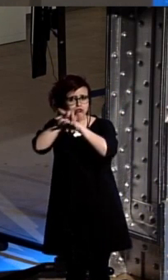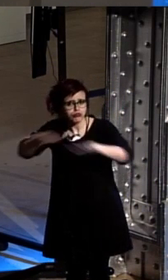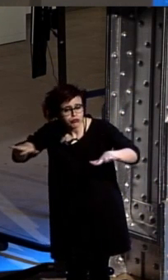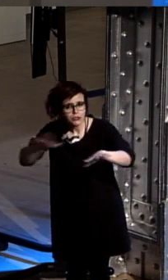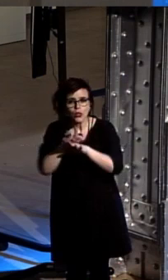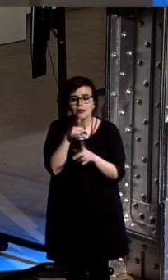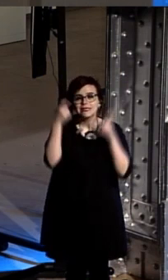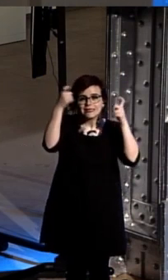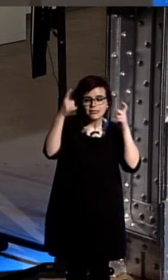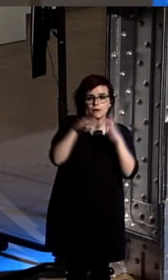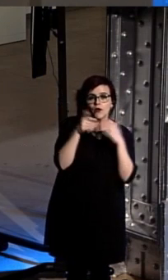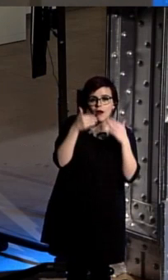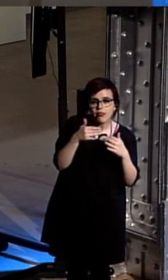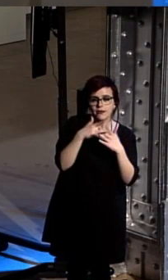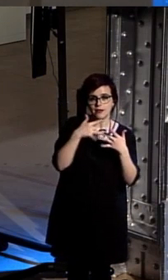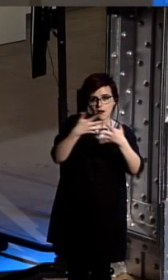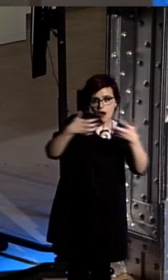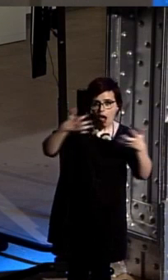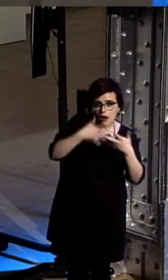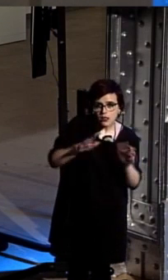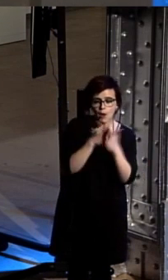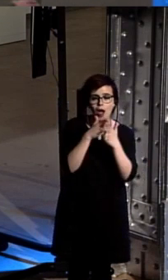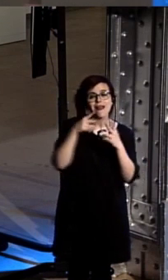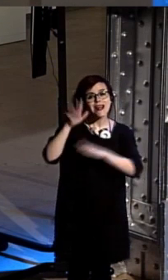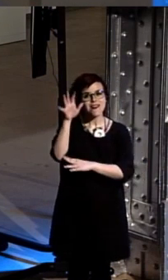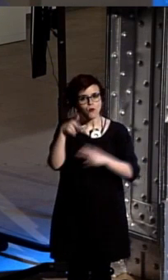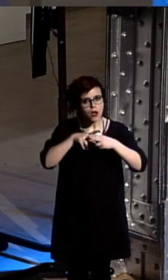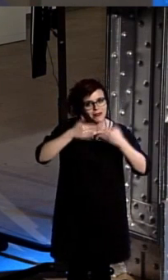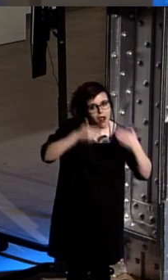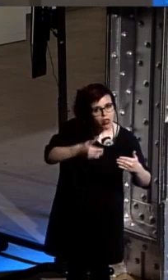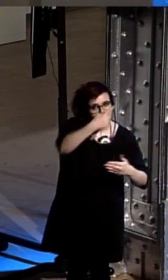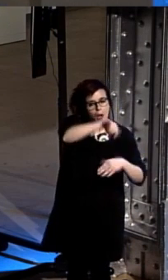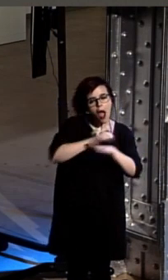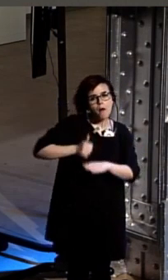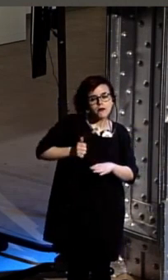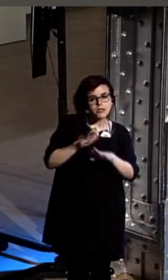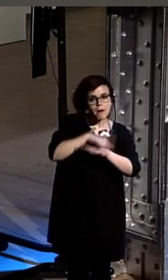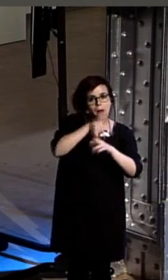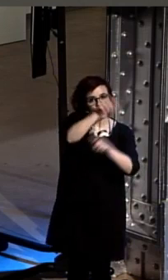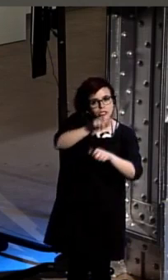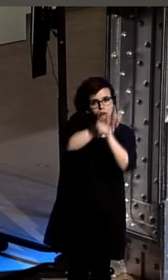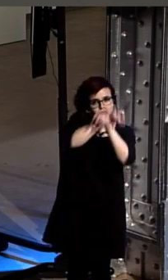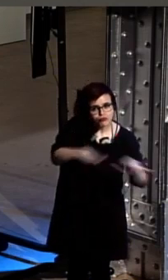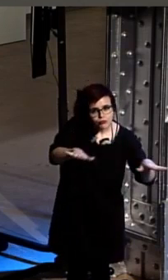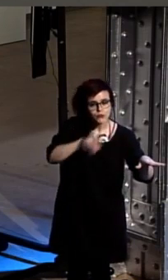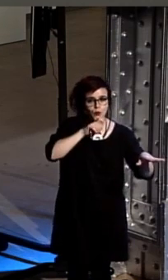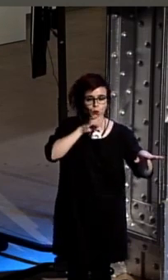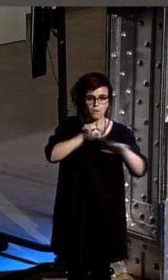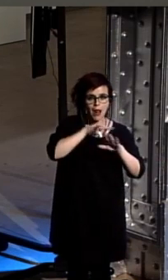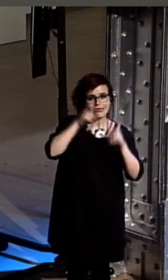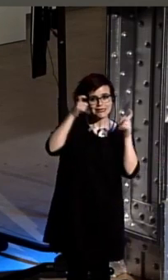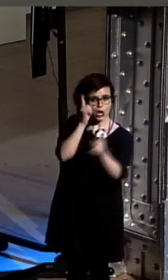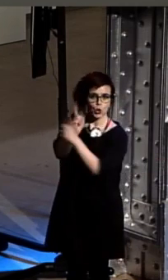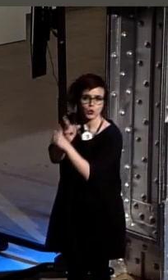podemos influir a la gente a través de la narrativa. Han utilizado neuroherramientas para poder entender cómo hacer funcionar todo